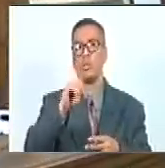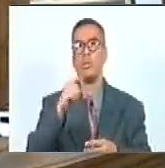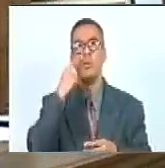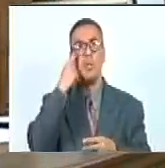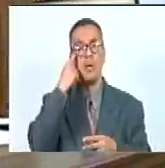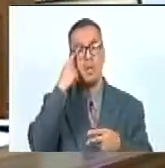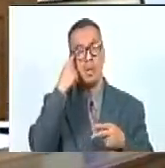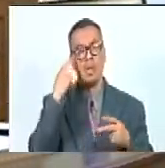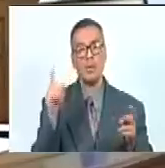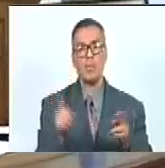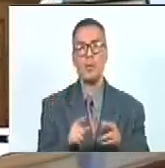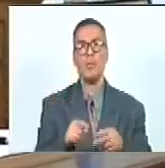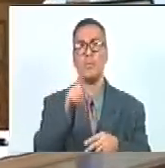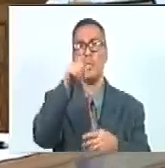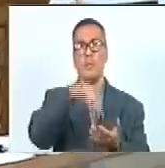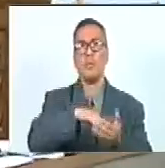paréntesis